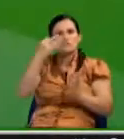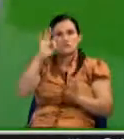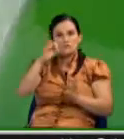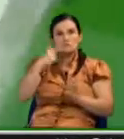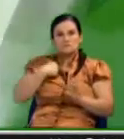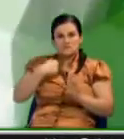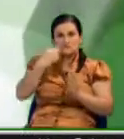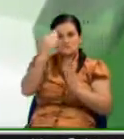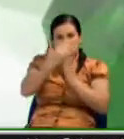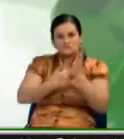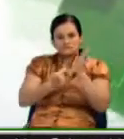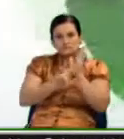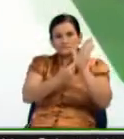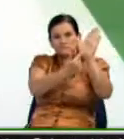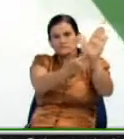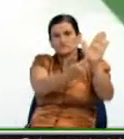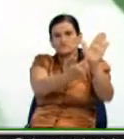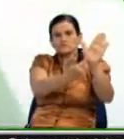aquí está la captura.